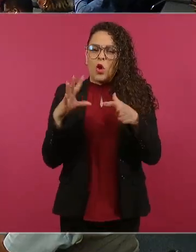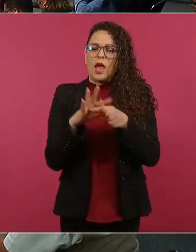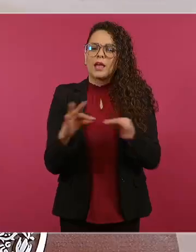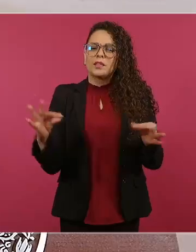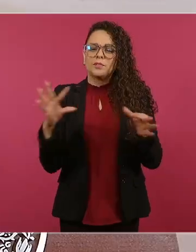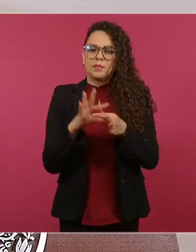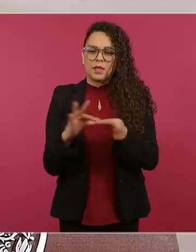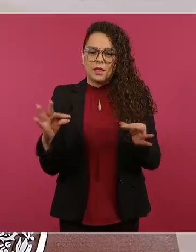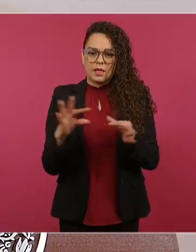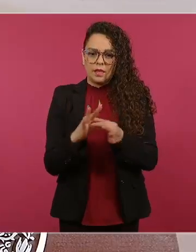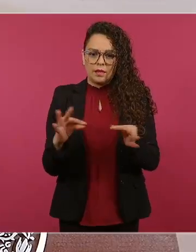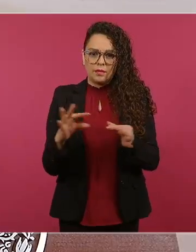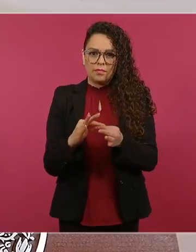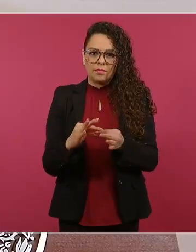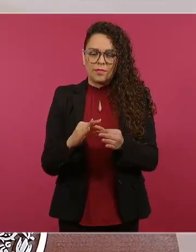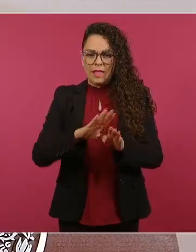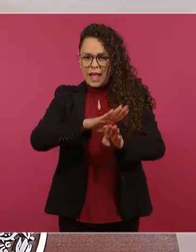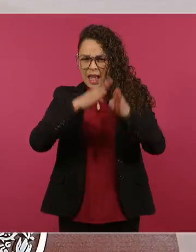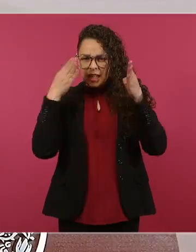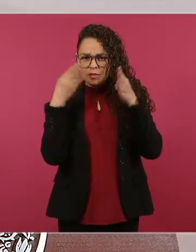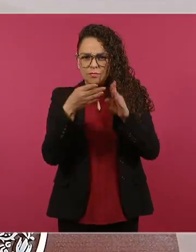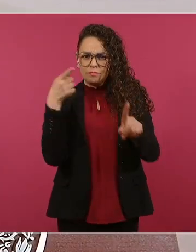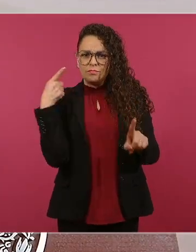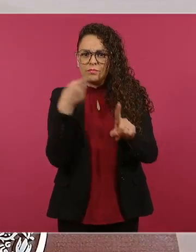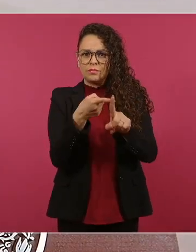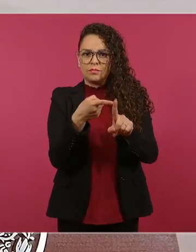Es el caso Ayotzinapa,